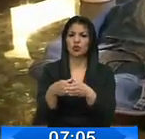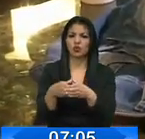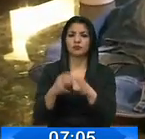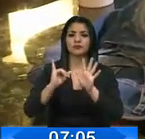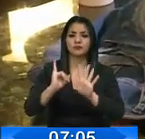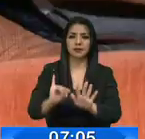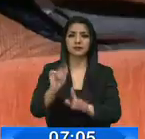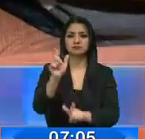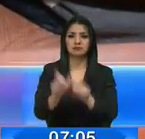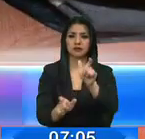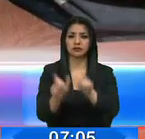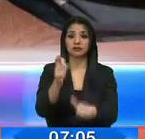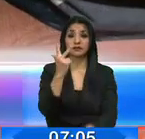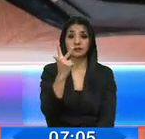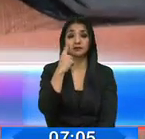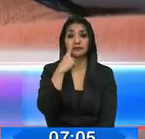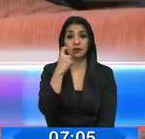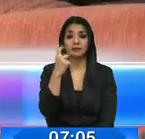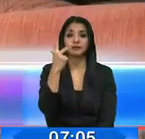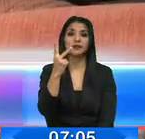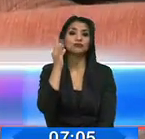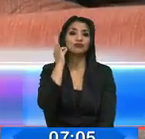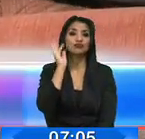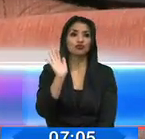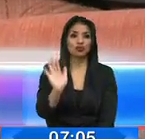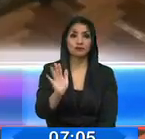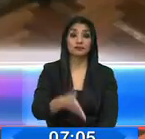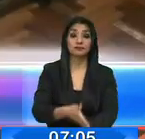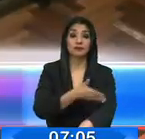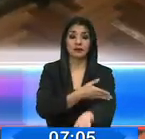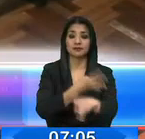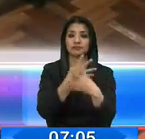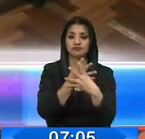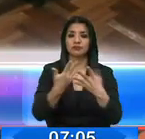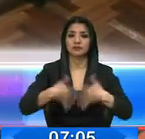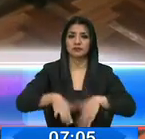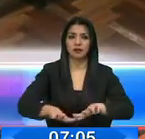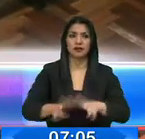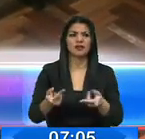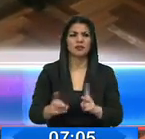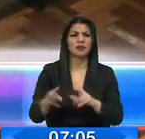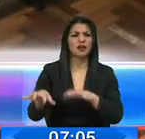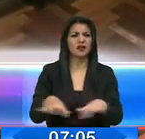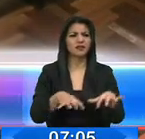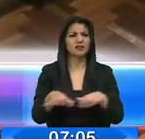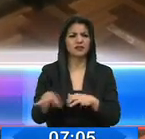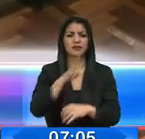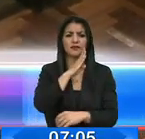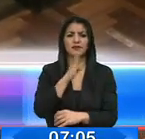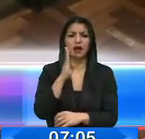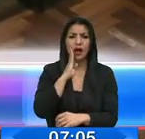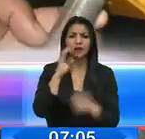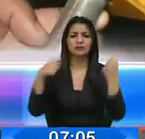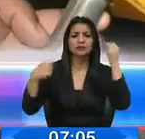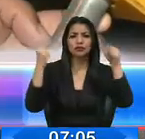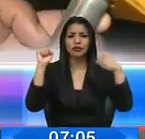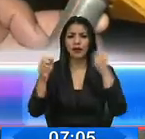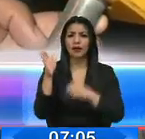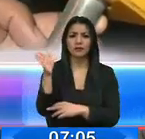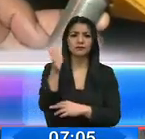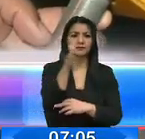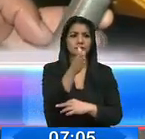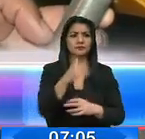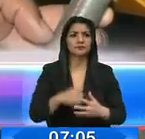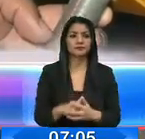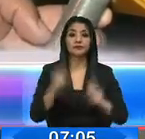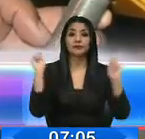6 personas, 3 hombres y 3 mujeres, quienes tendrían antecedentes penales y operaban en zonas de bares y centros de diversión. Mientras se